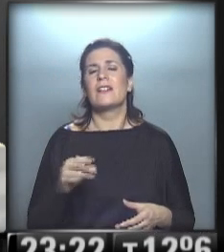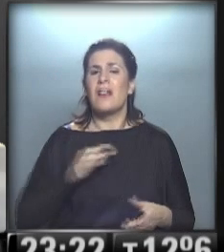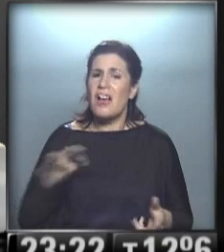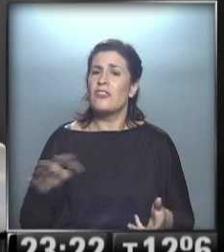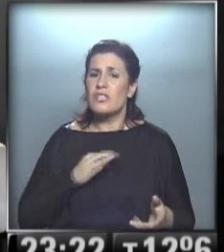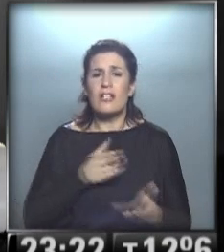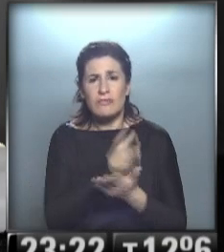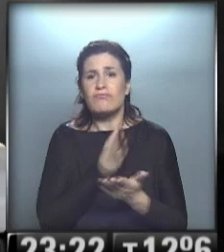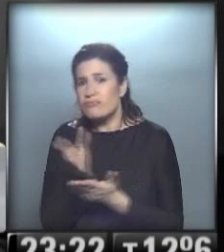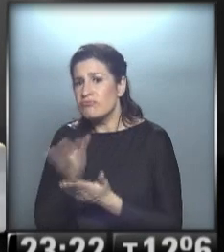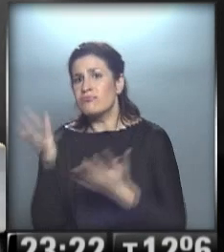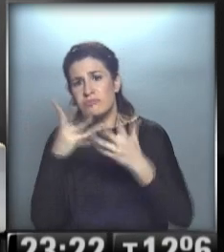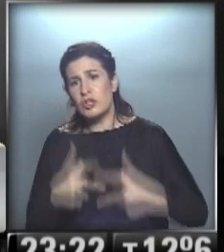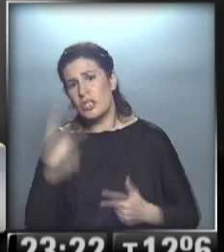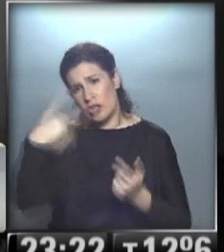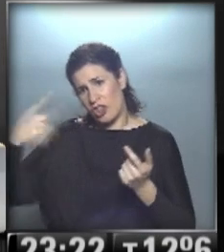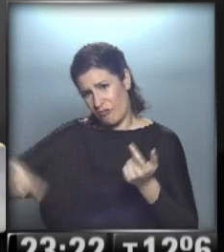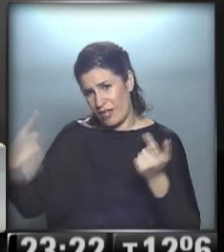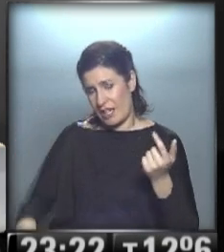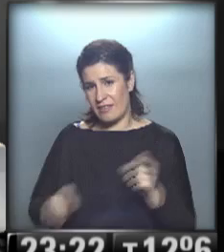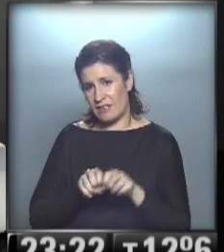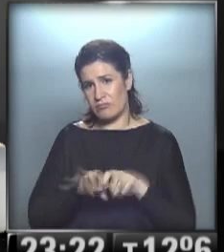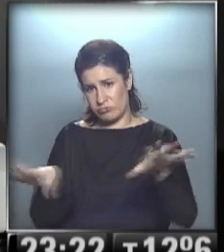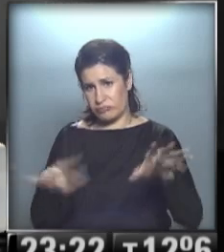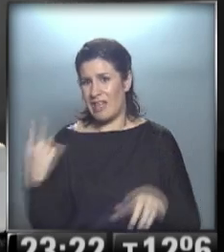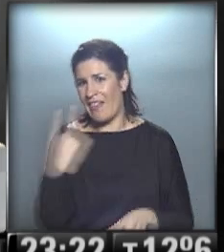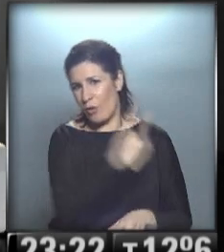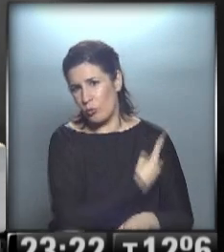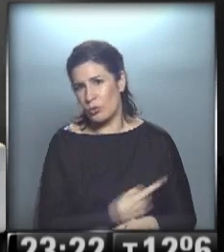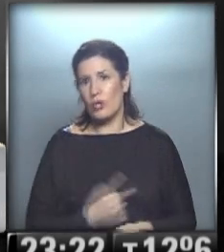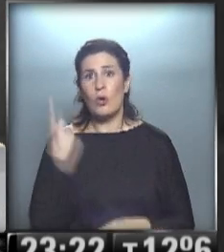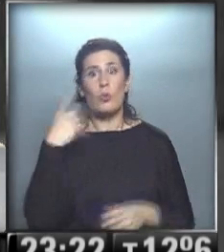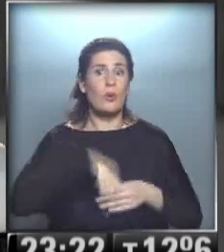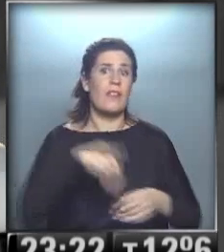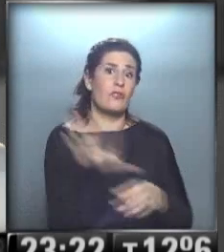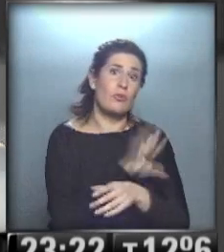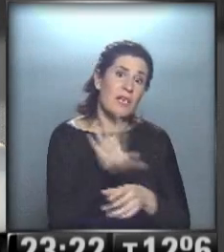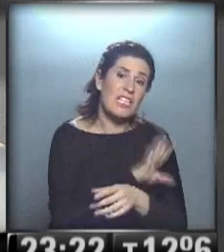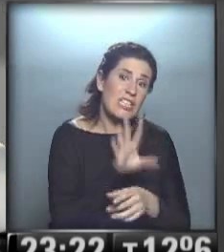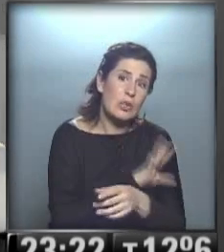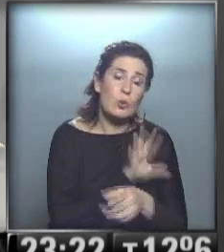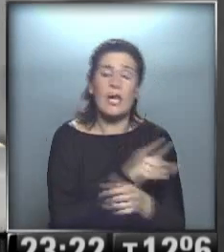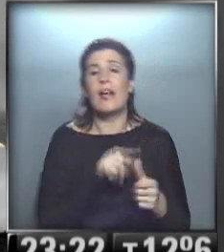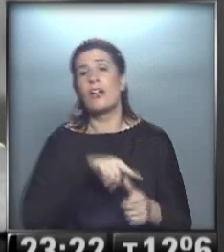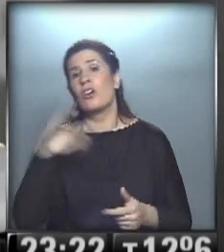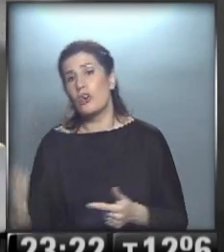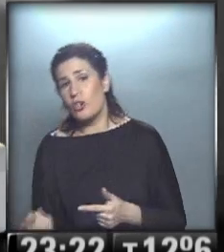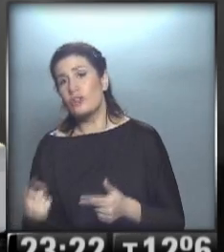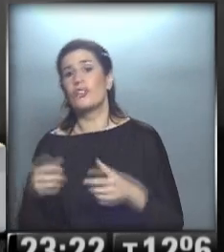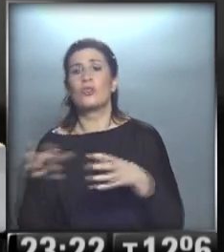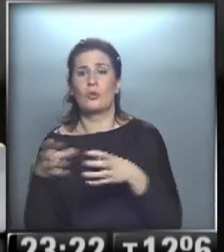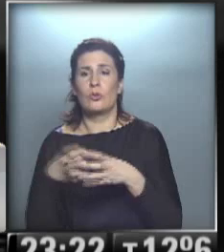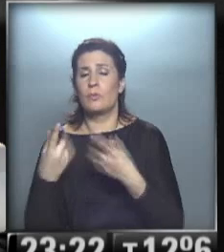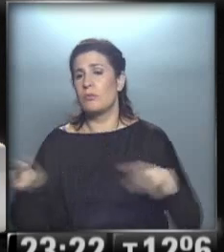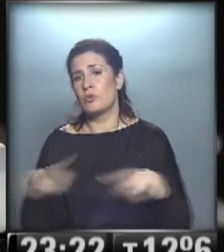distintos proyectos. Por el caso, como te decía recién, Johnny Greenwood estuvo trabajando en las películas de Paul Thomas Anderson y Tom York estuvo con su banda Atom